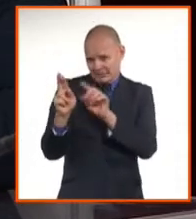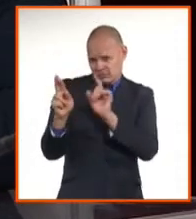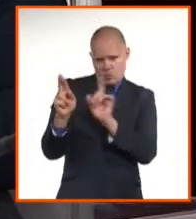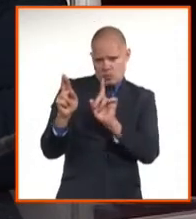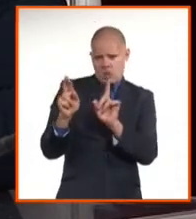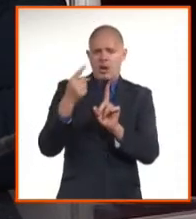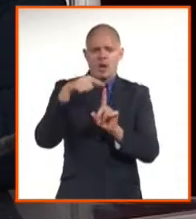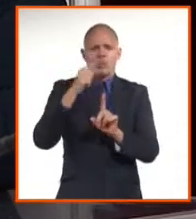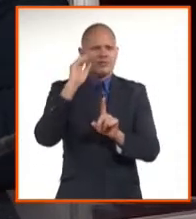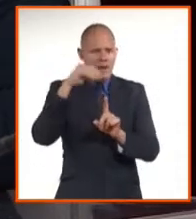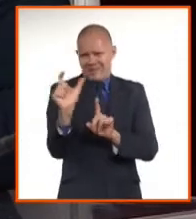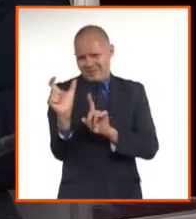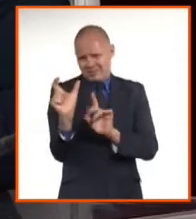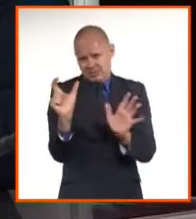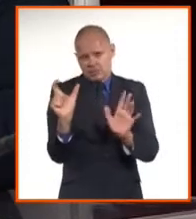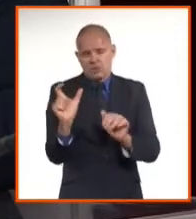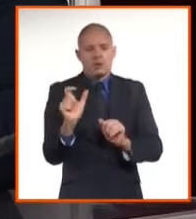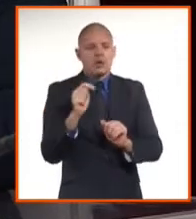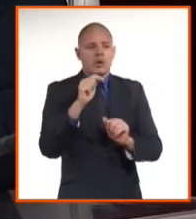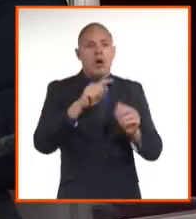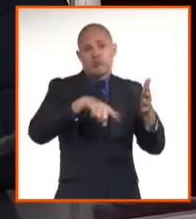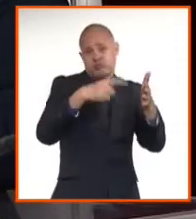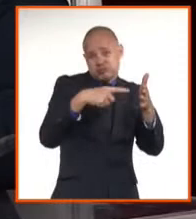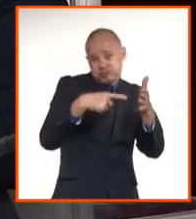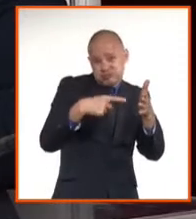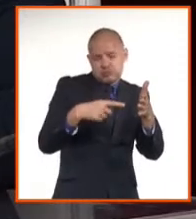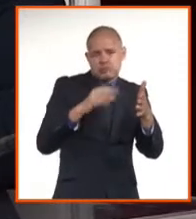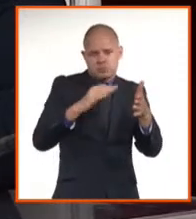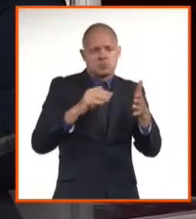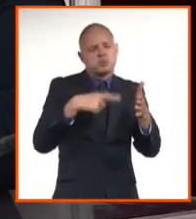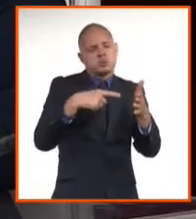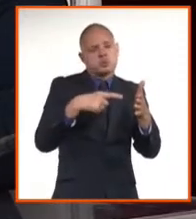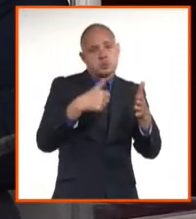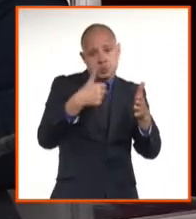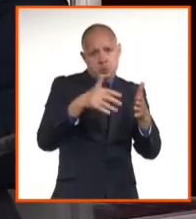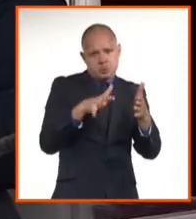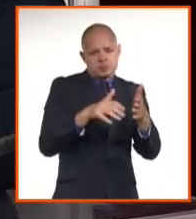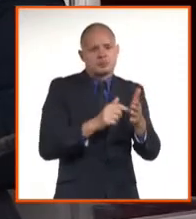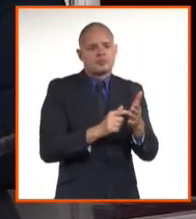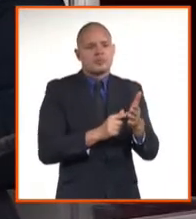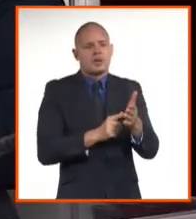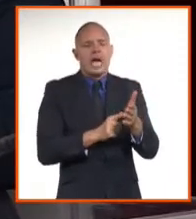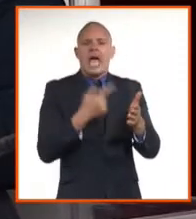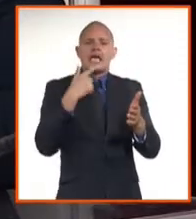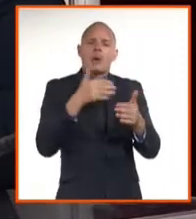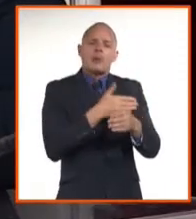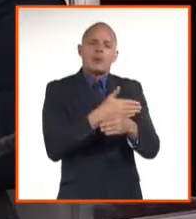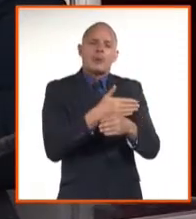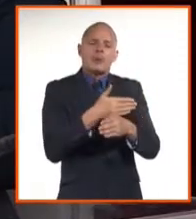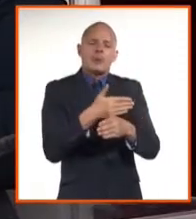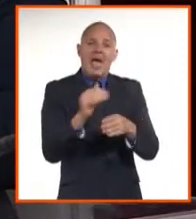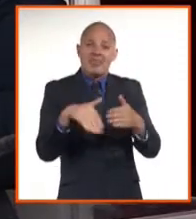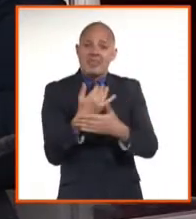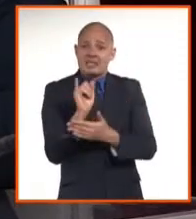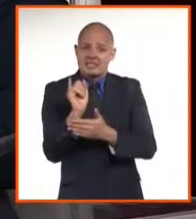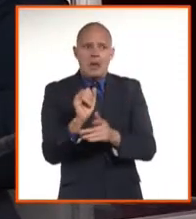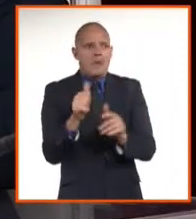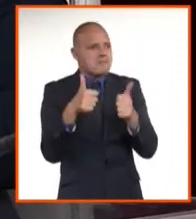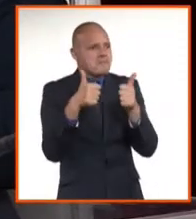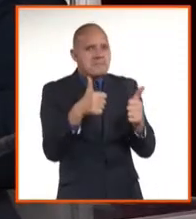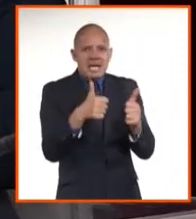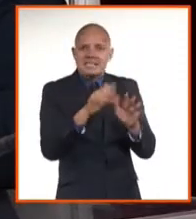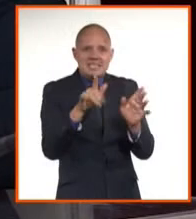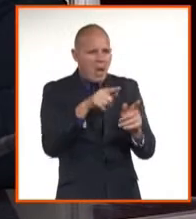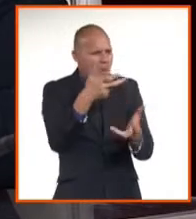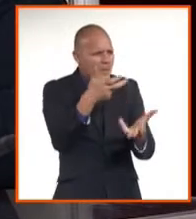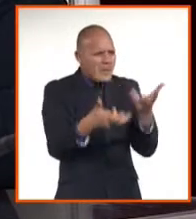caldera realmente había terminado mucho antes que la turbina, solamente nos faltaba. El día 6, entonces, con esa condición, se logra encender la caldera